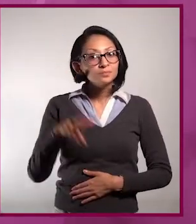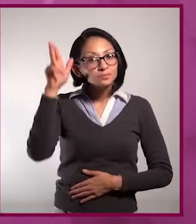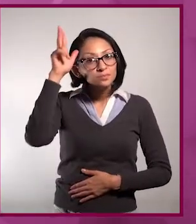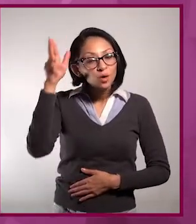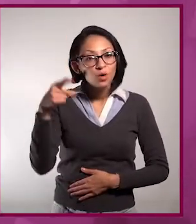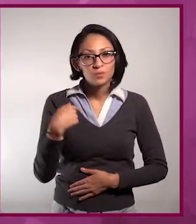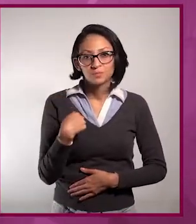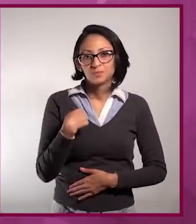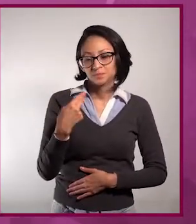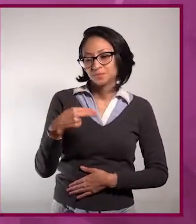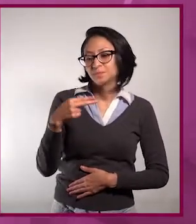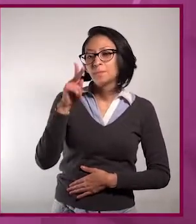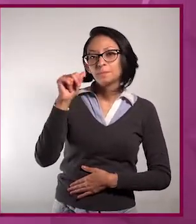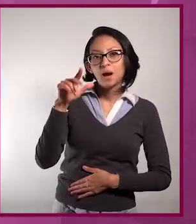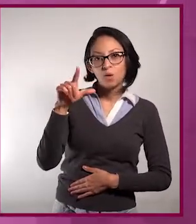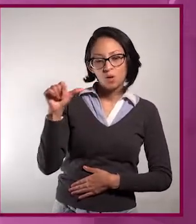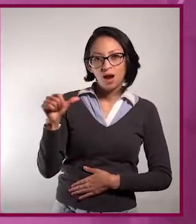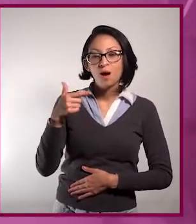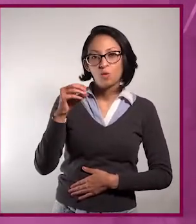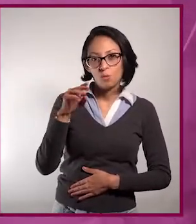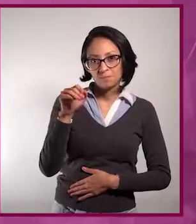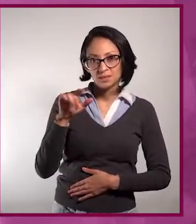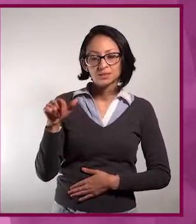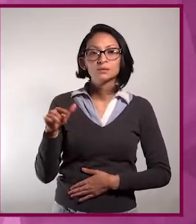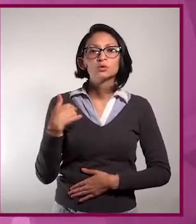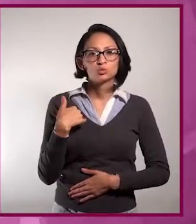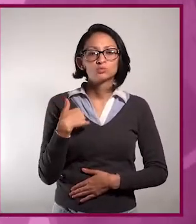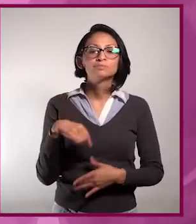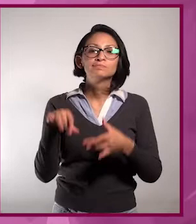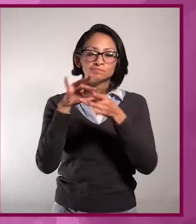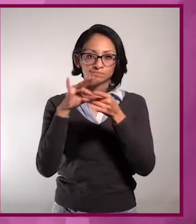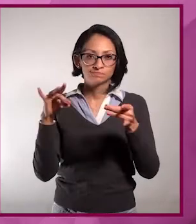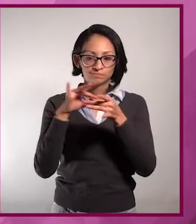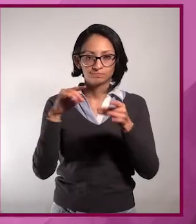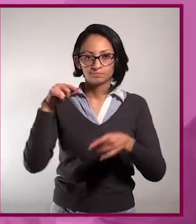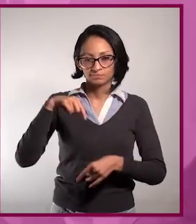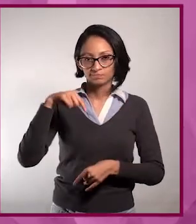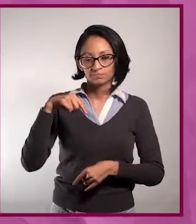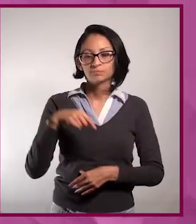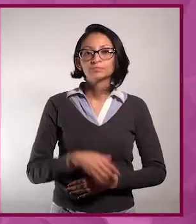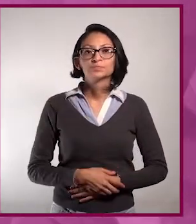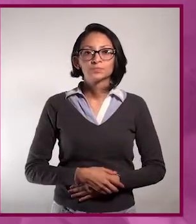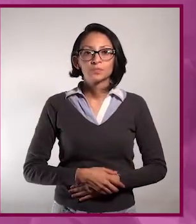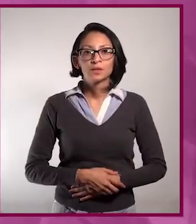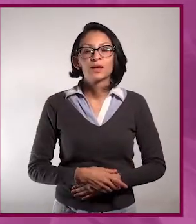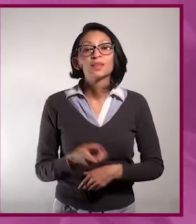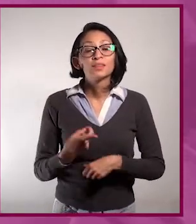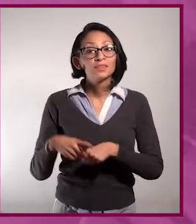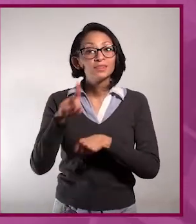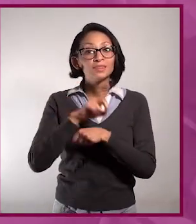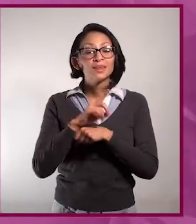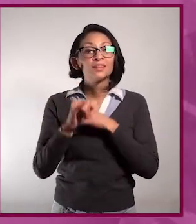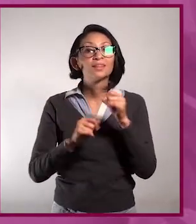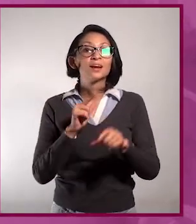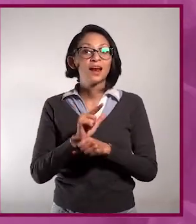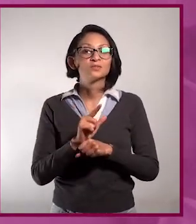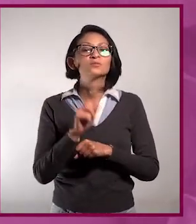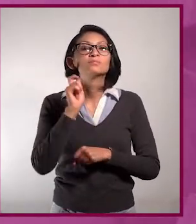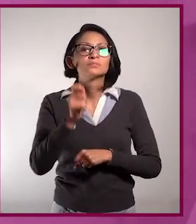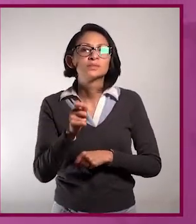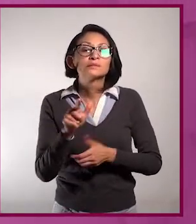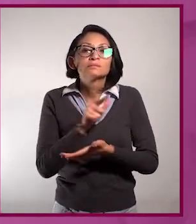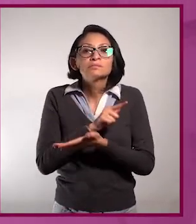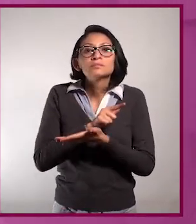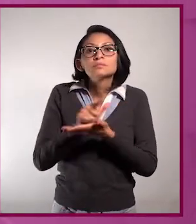Hola, soy Paola Gómez, oficial de educación de UNICEF en México, y hoy vengo a hablar sobre el Día Internacional de la Higiene